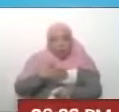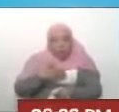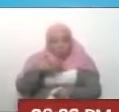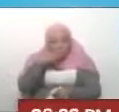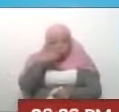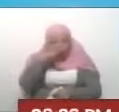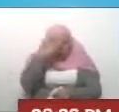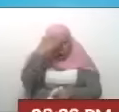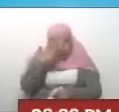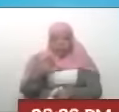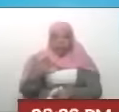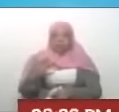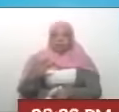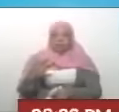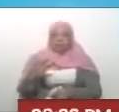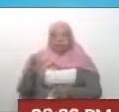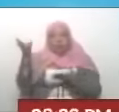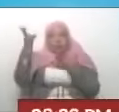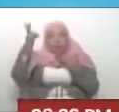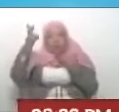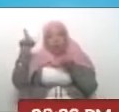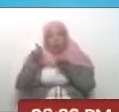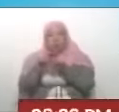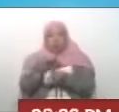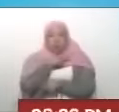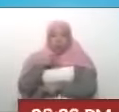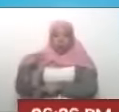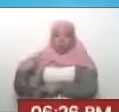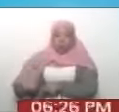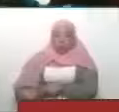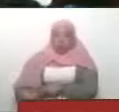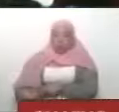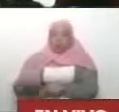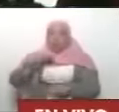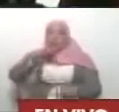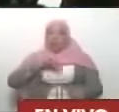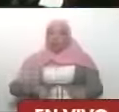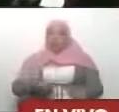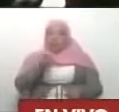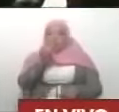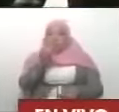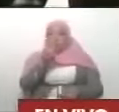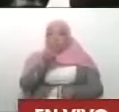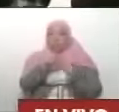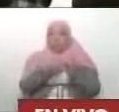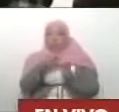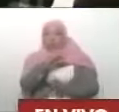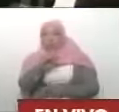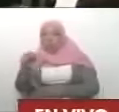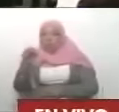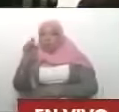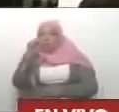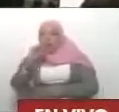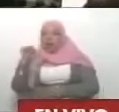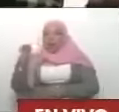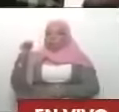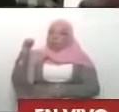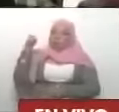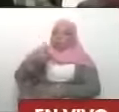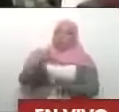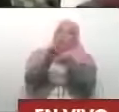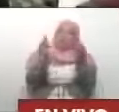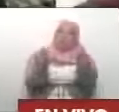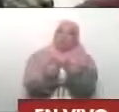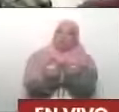pueblos orientales, con los pueblos indígenas. Con los chinos. Con los chinos. Los chinos tienen la historia de 2.000, 3.000 años de su familia. ¿Ya? Y